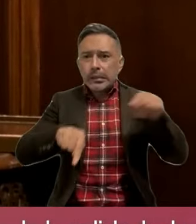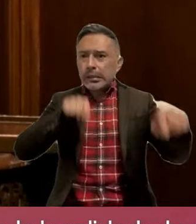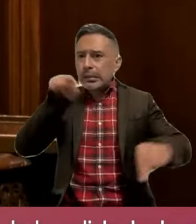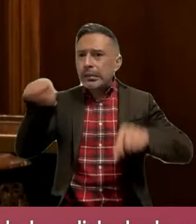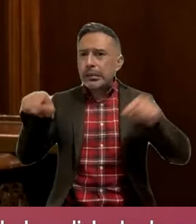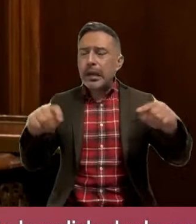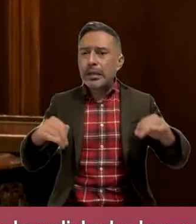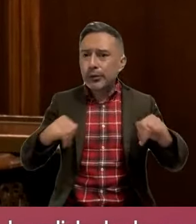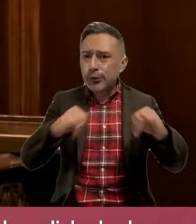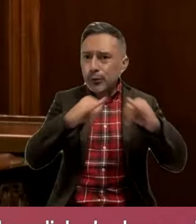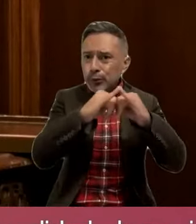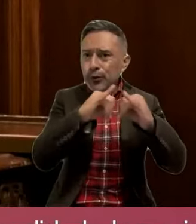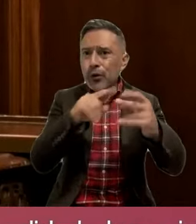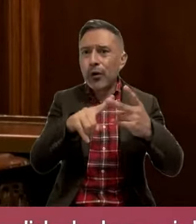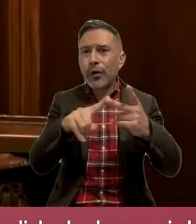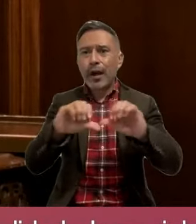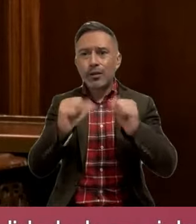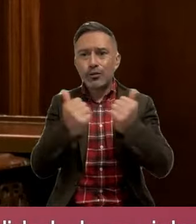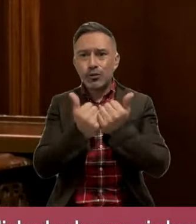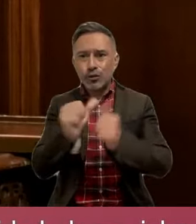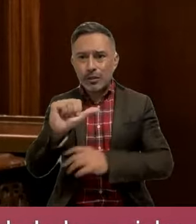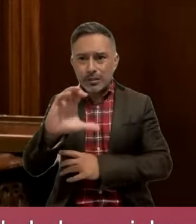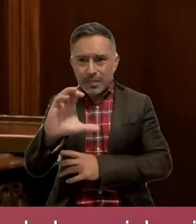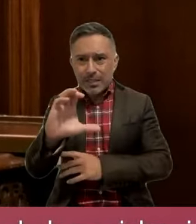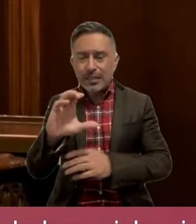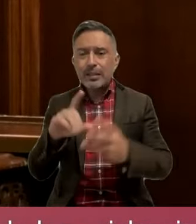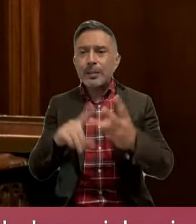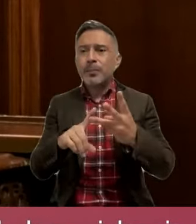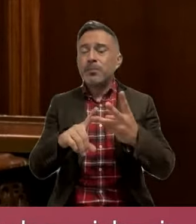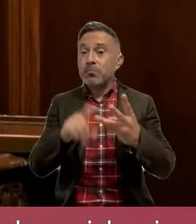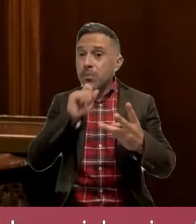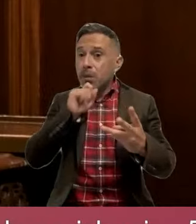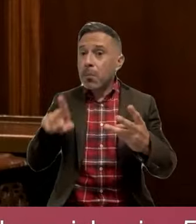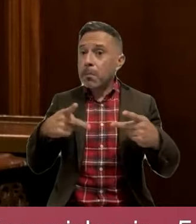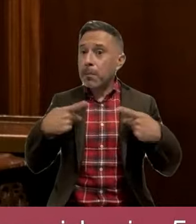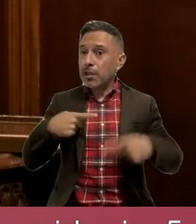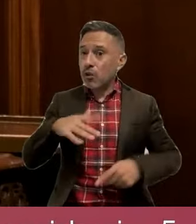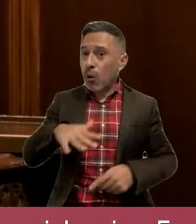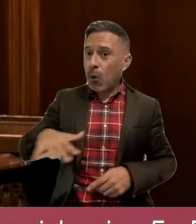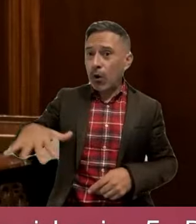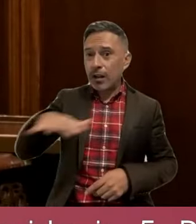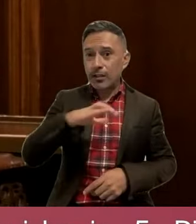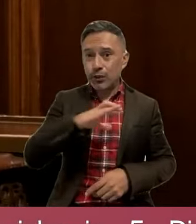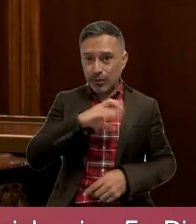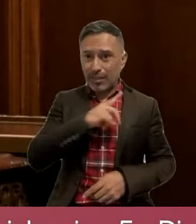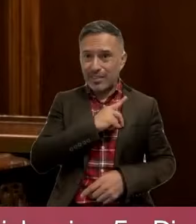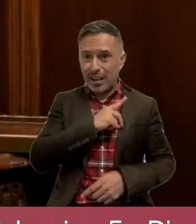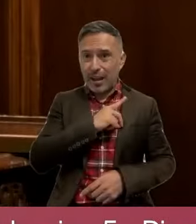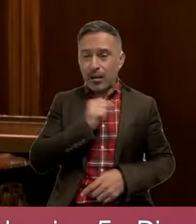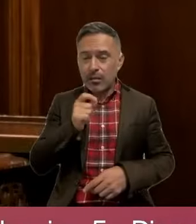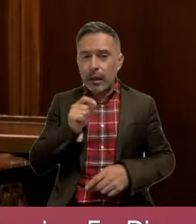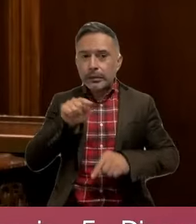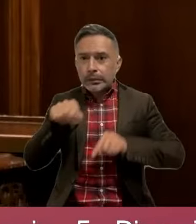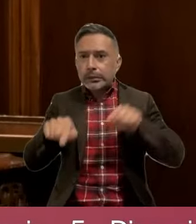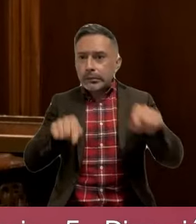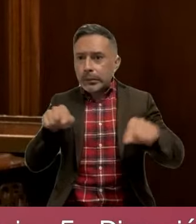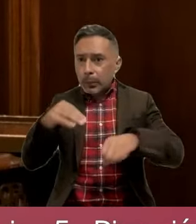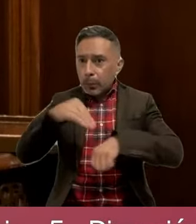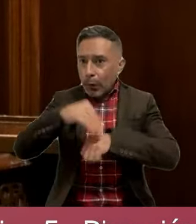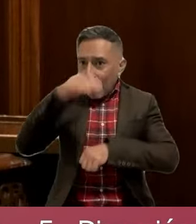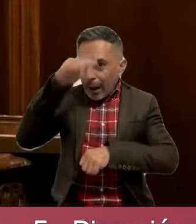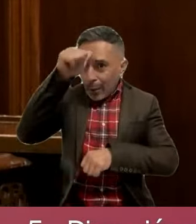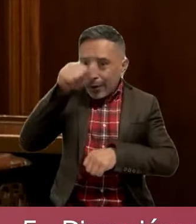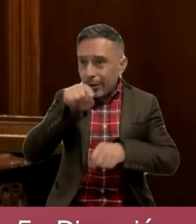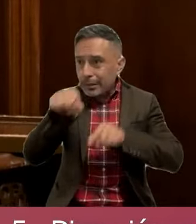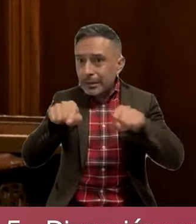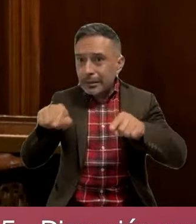de asociaciones civiles, de la misma ciudadanía y participar desde ese enfoque para seguir promoviendo la